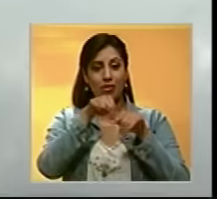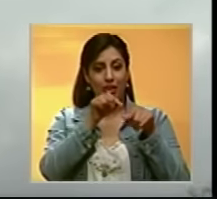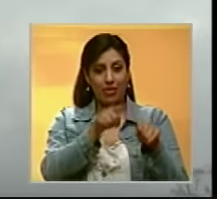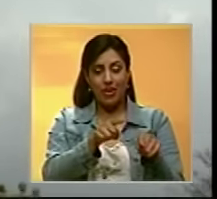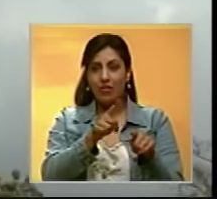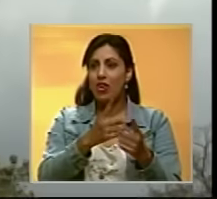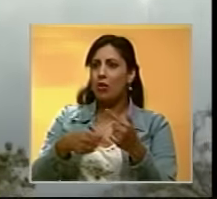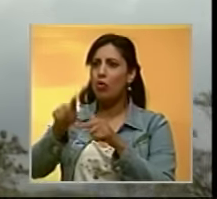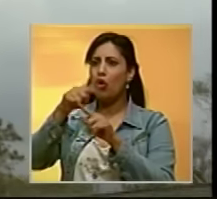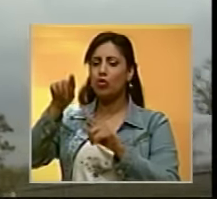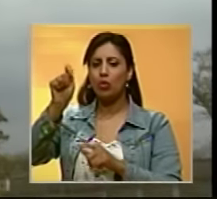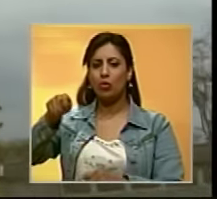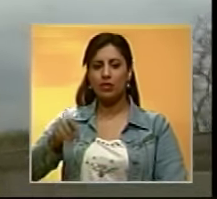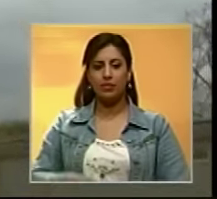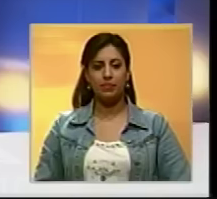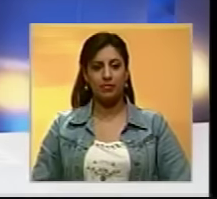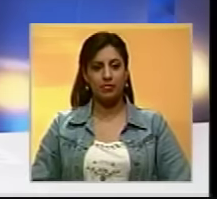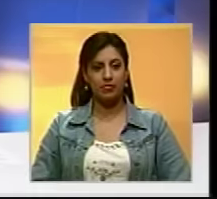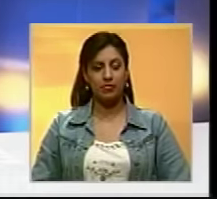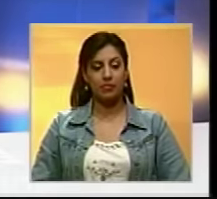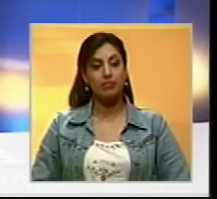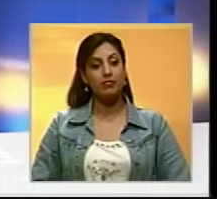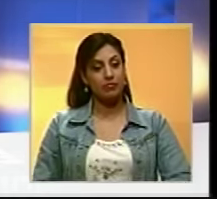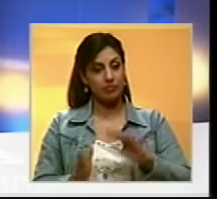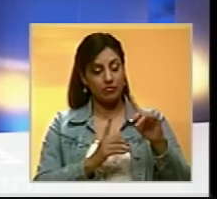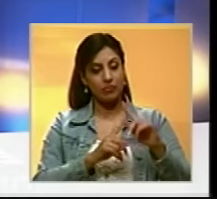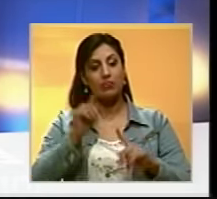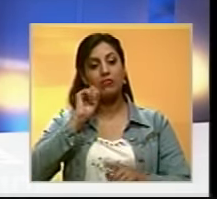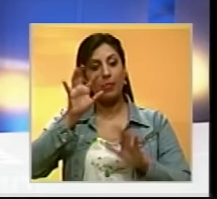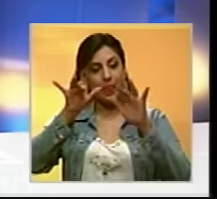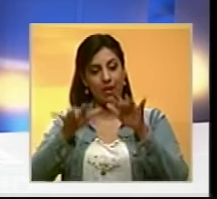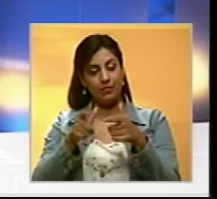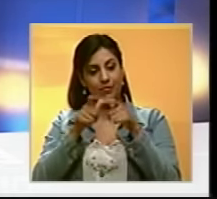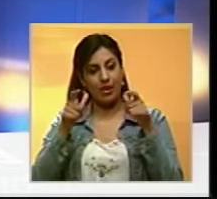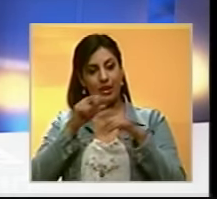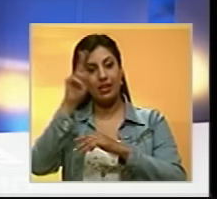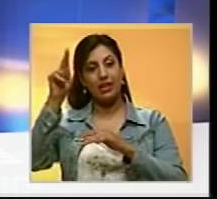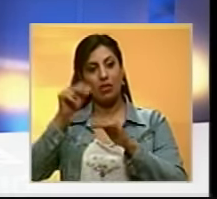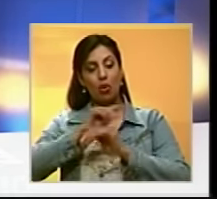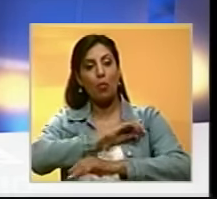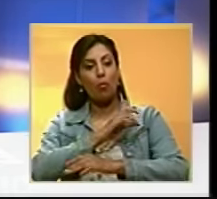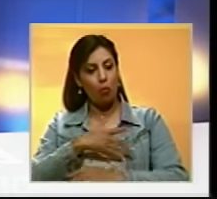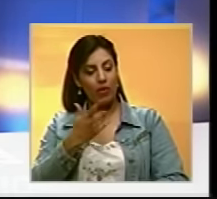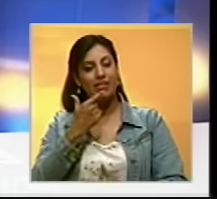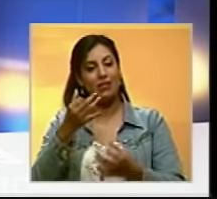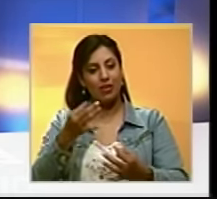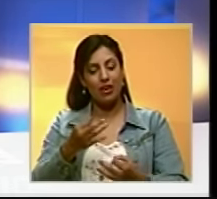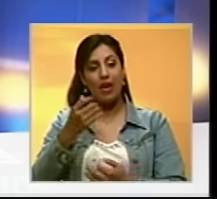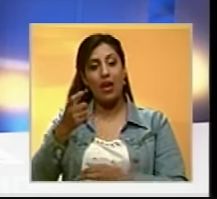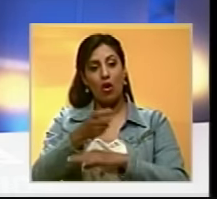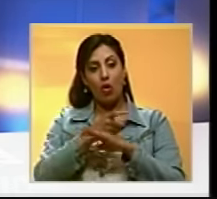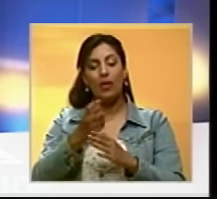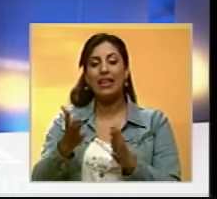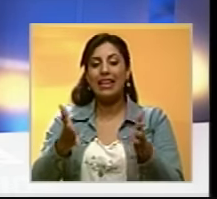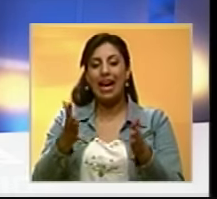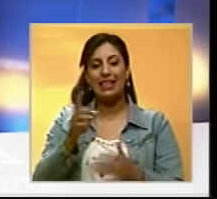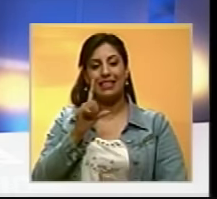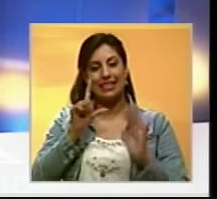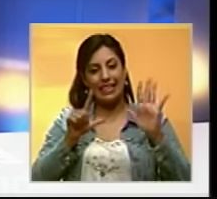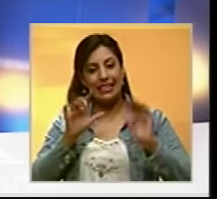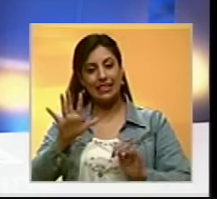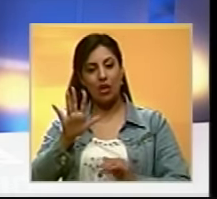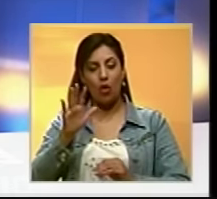representación nacional gerson Pérez secretario general Nacional de podemos aseguró que el oficialismo ganaría con más de